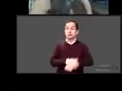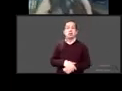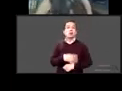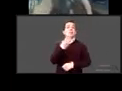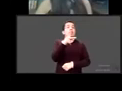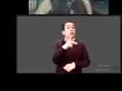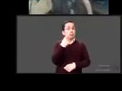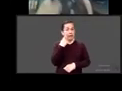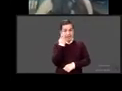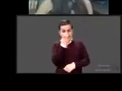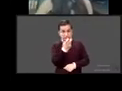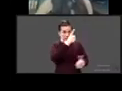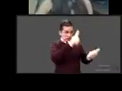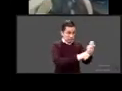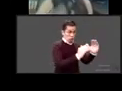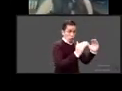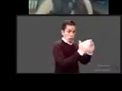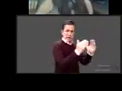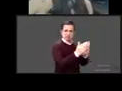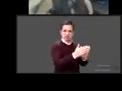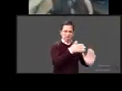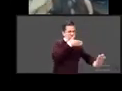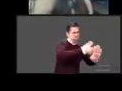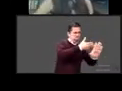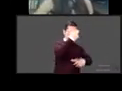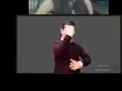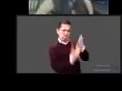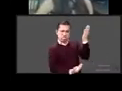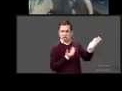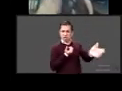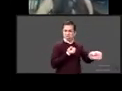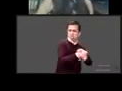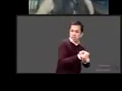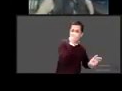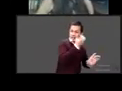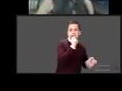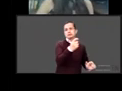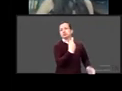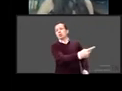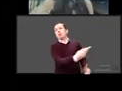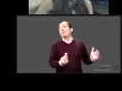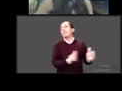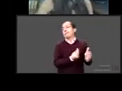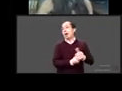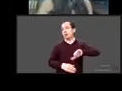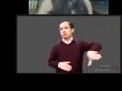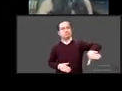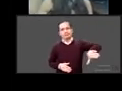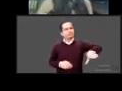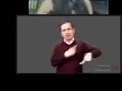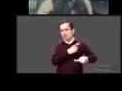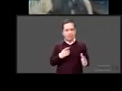Asumir que la violencia que sucede adentro de los hogares es privado, tiene que cambiar. Como cambió también para la idea de que la violencia contra